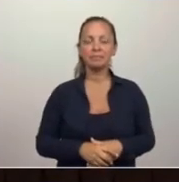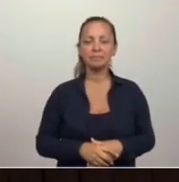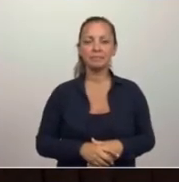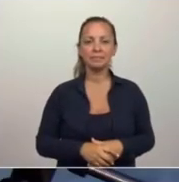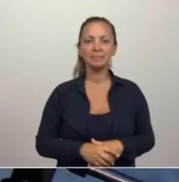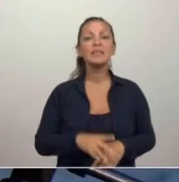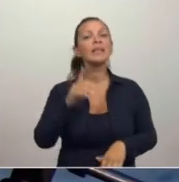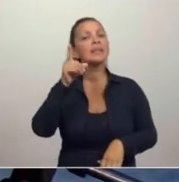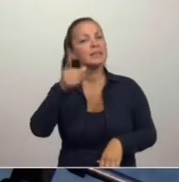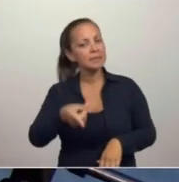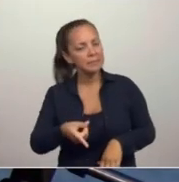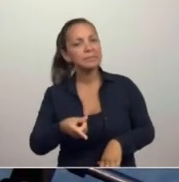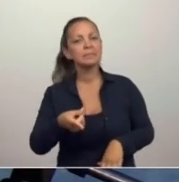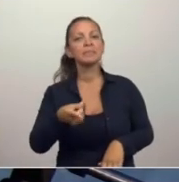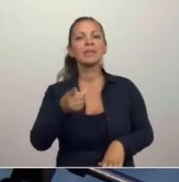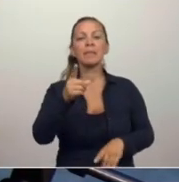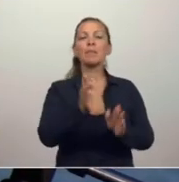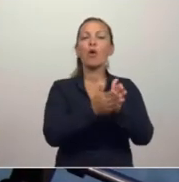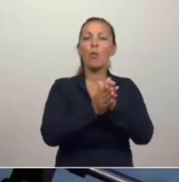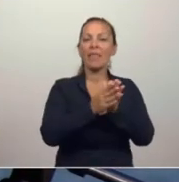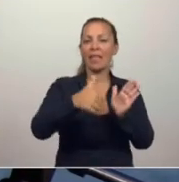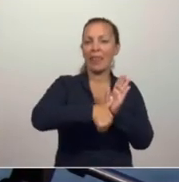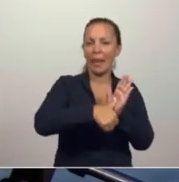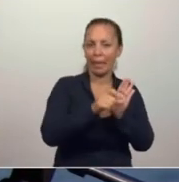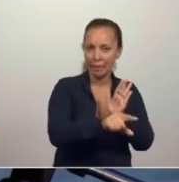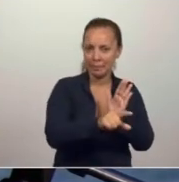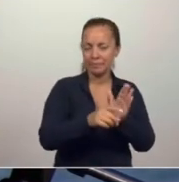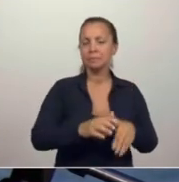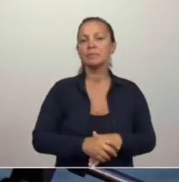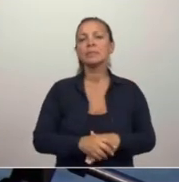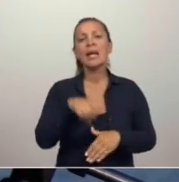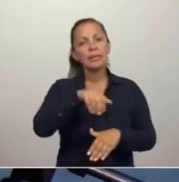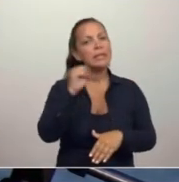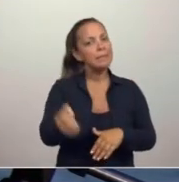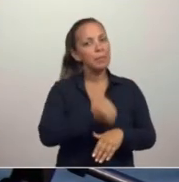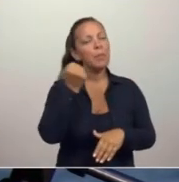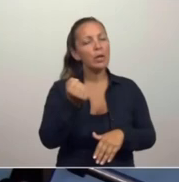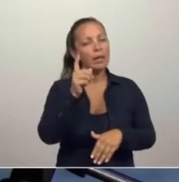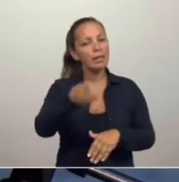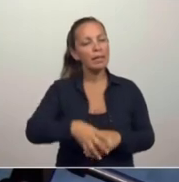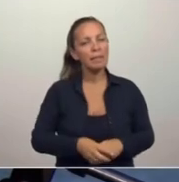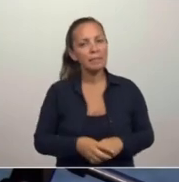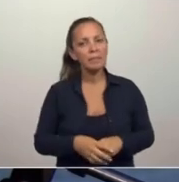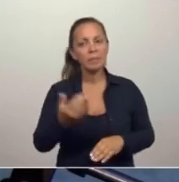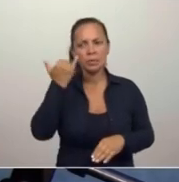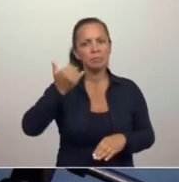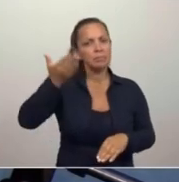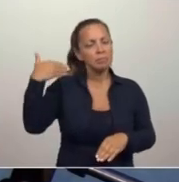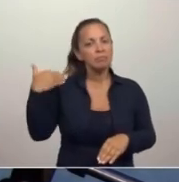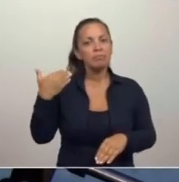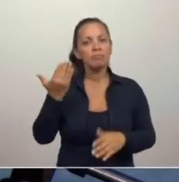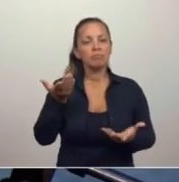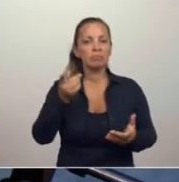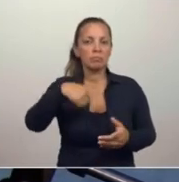luego también la cuenta dni vale la pena mencionarlo porque venimos de tener una jornada intensa